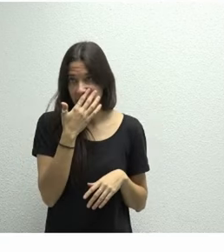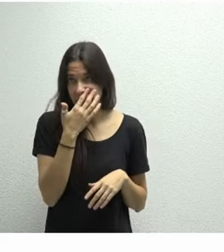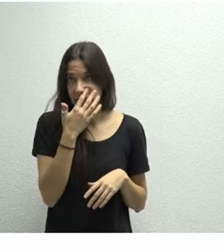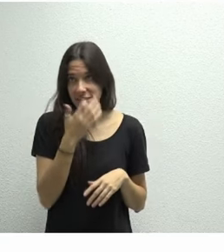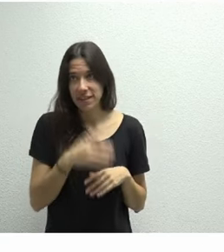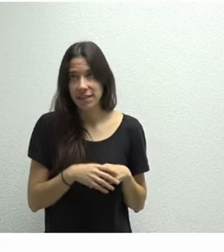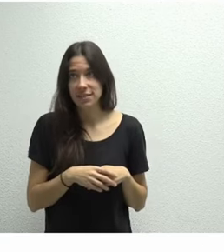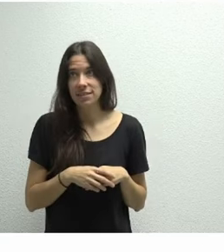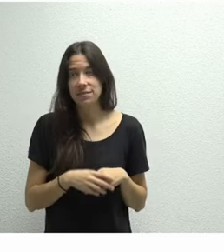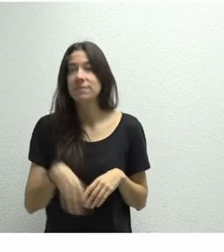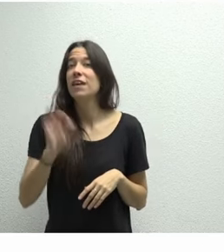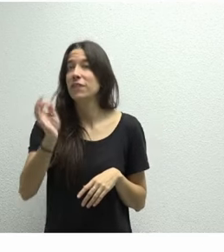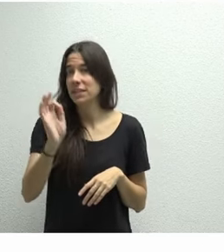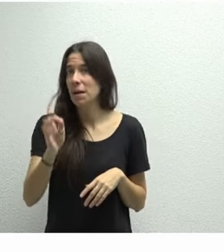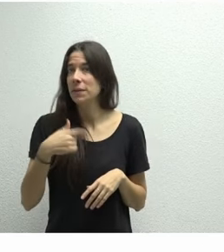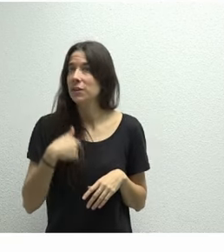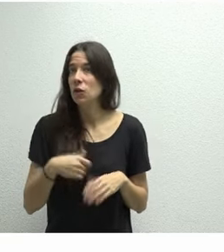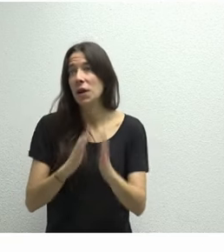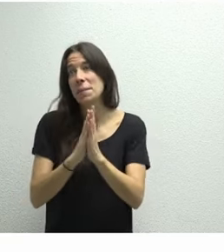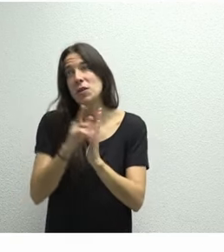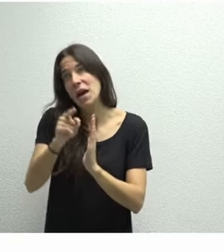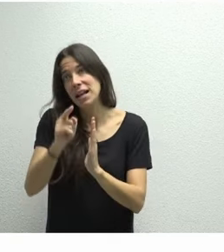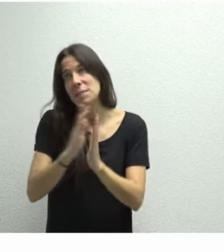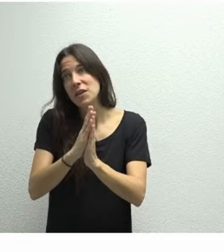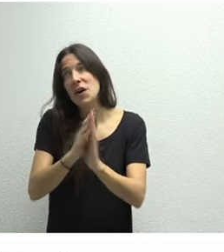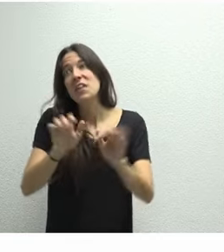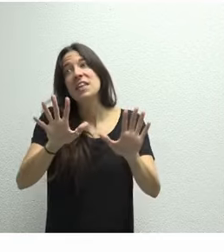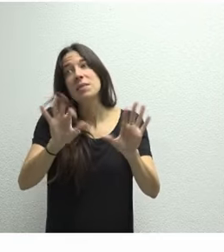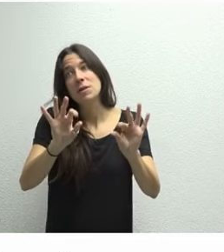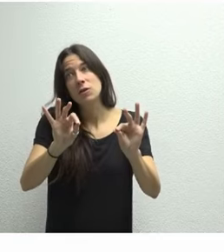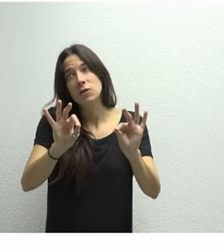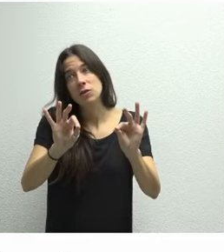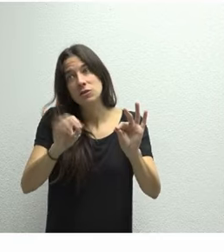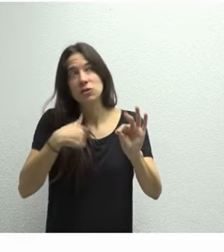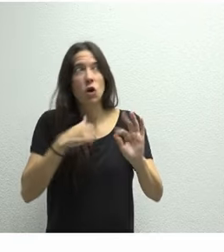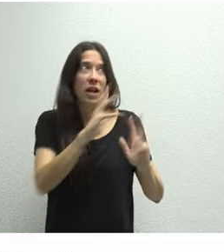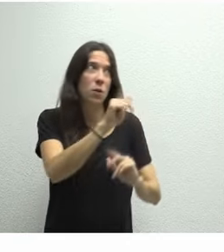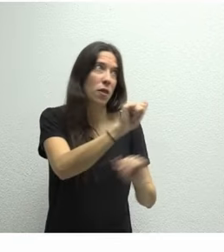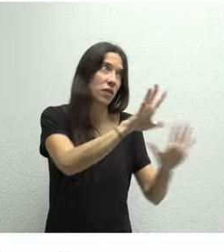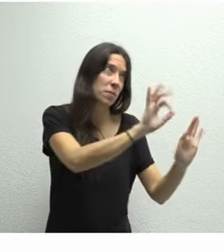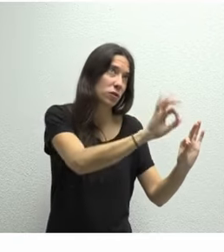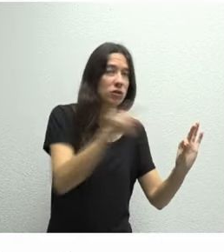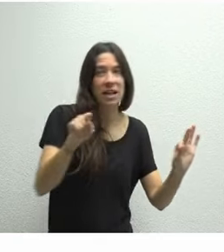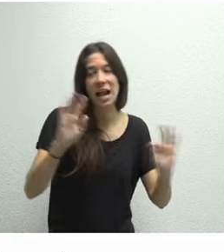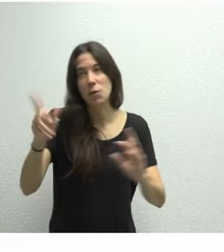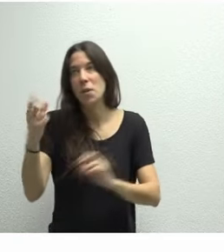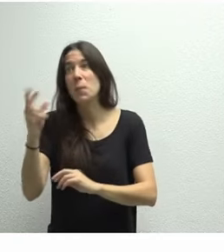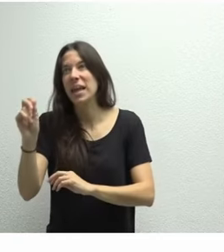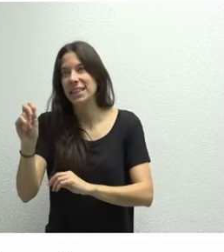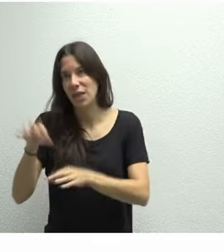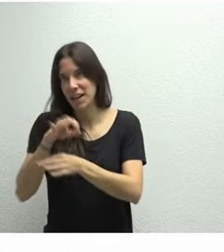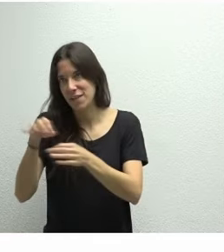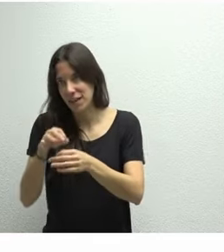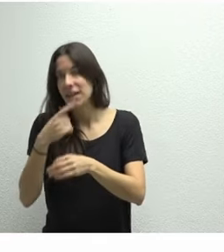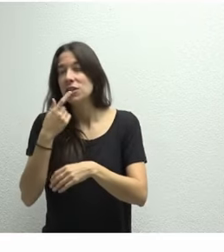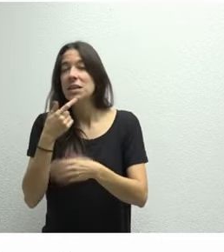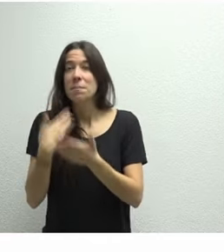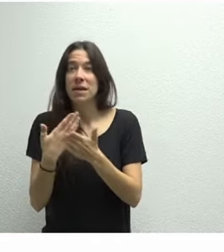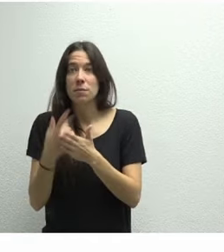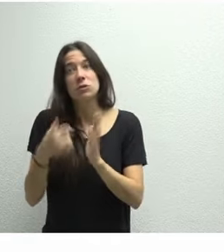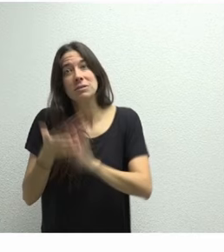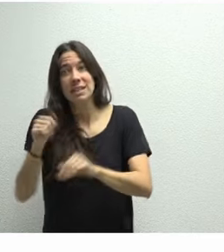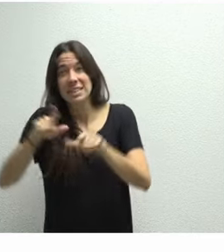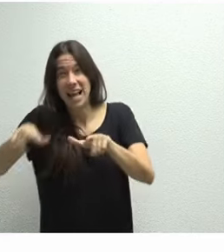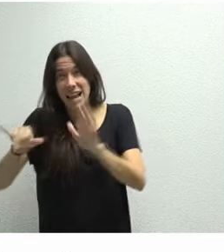efectivamente yo le he robado a él 10 minutos y él os ha robado 20 del café Así que os vamos a pedir que paséis a la sala contigua os toméis un